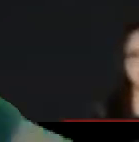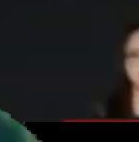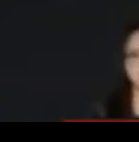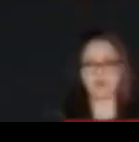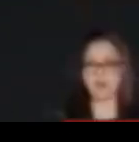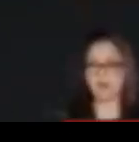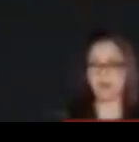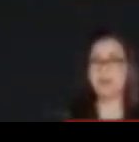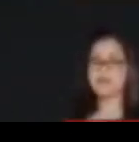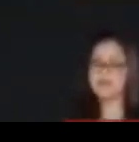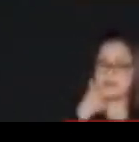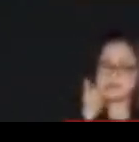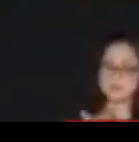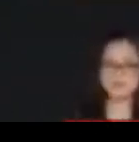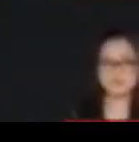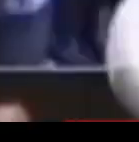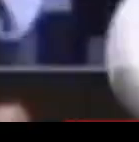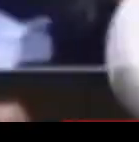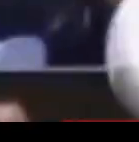Burj Khalifa.